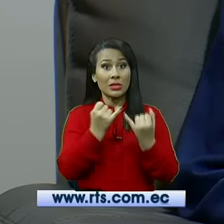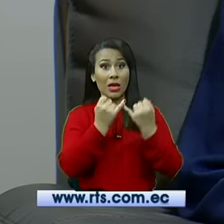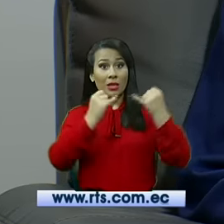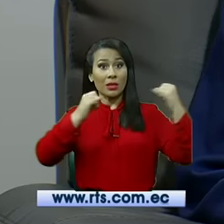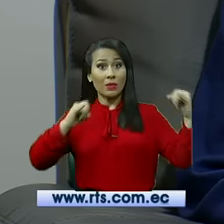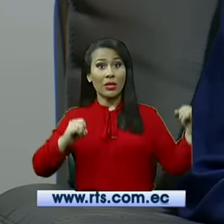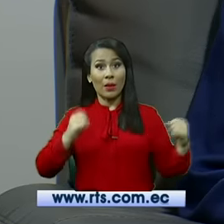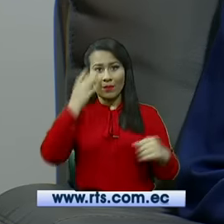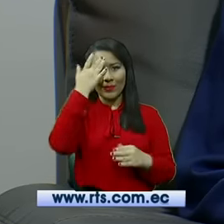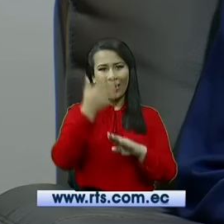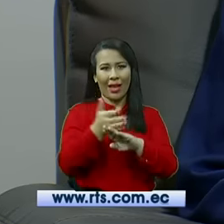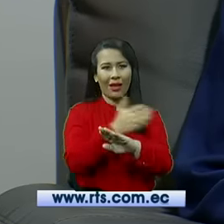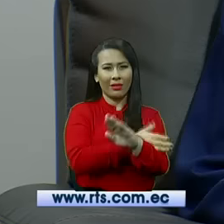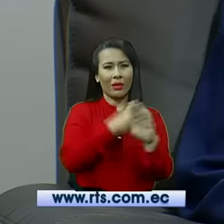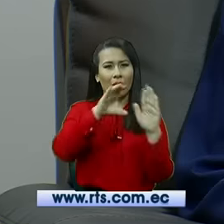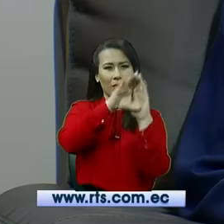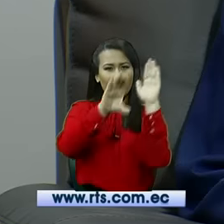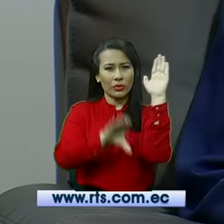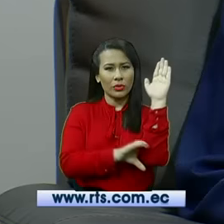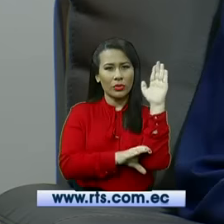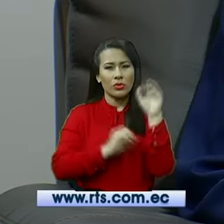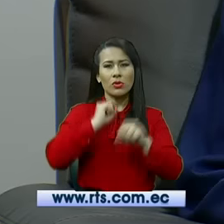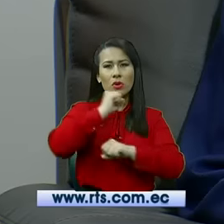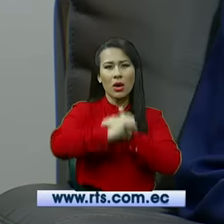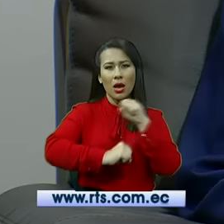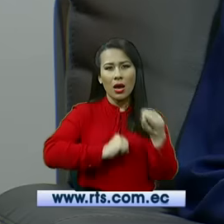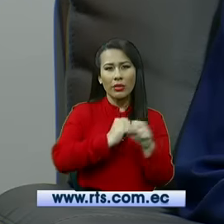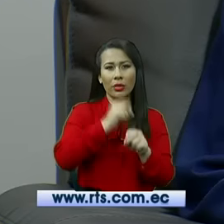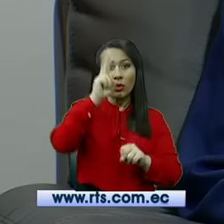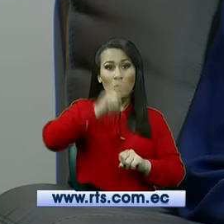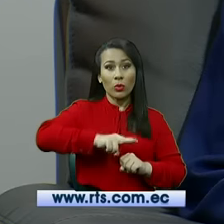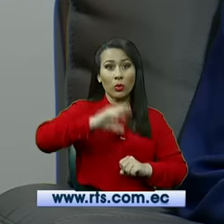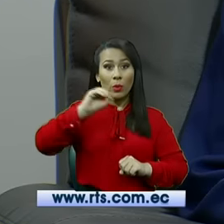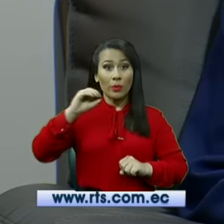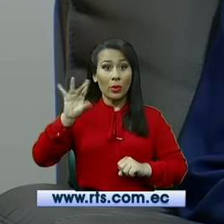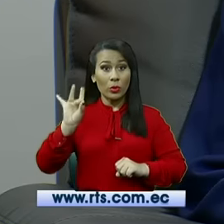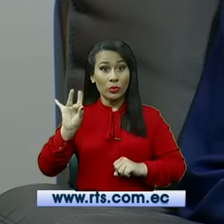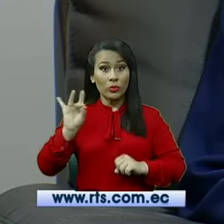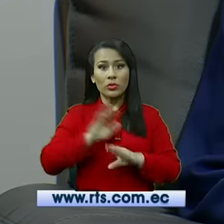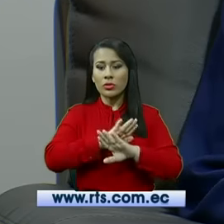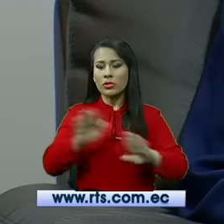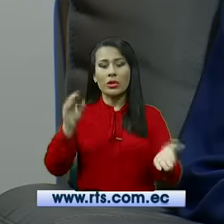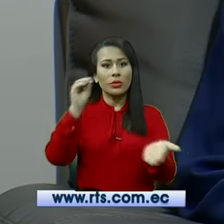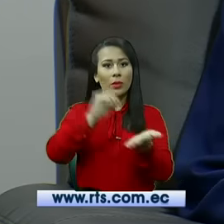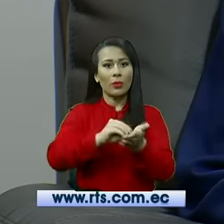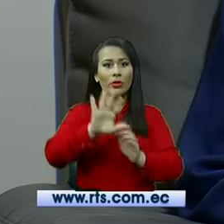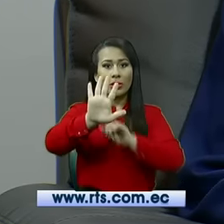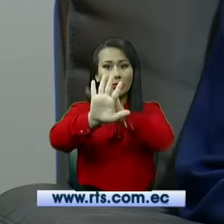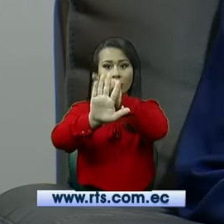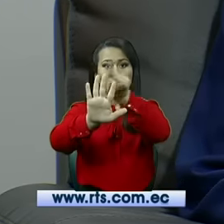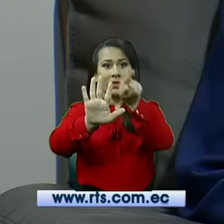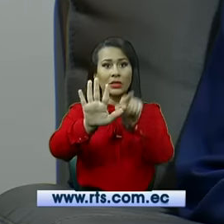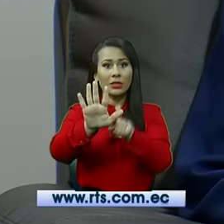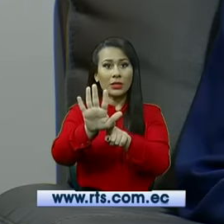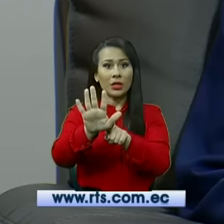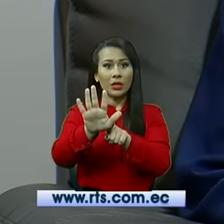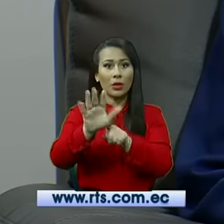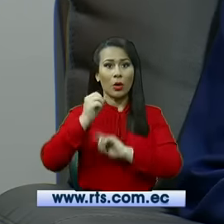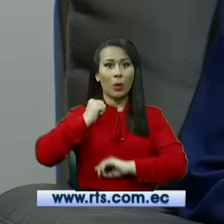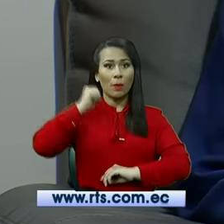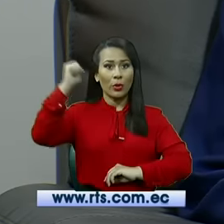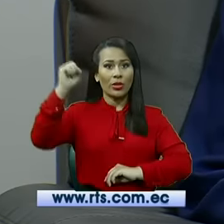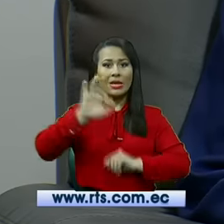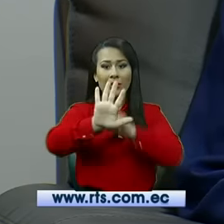Monte Cristi a partir de del año 2008 se establecieron cinco poderes o